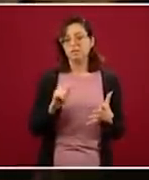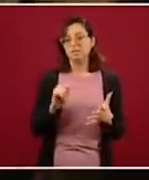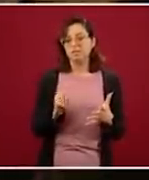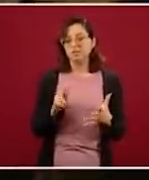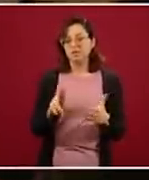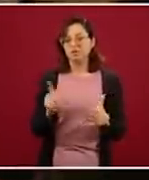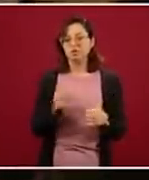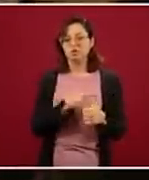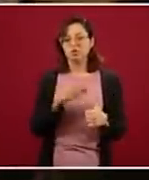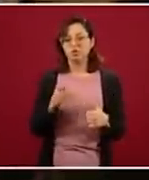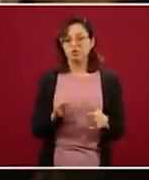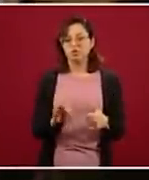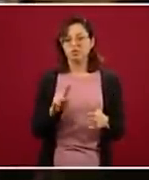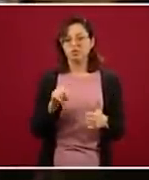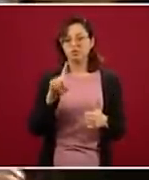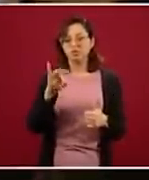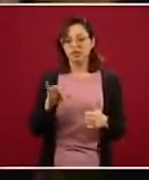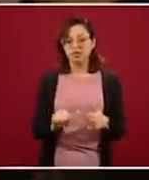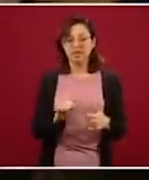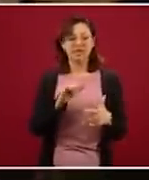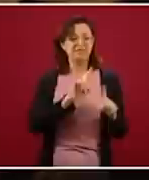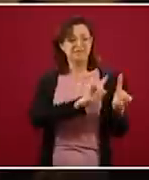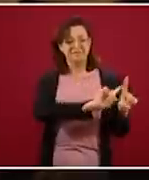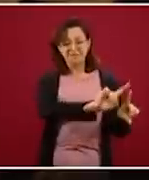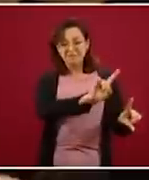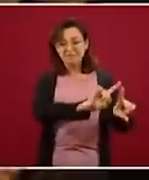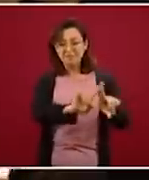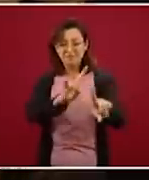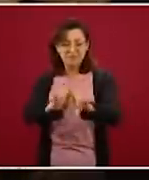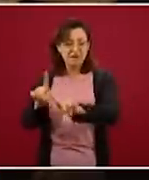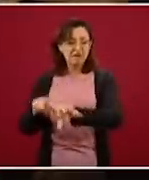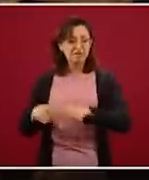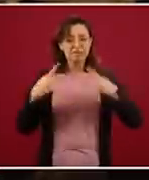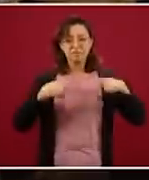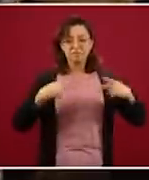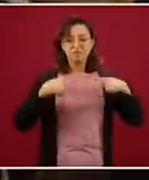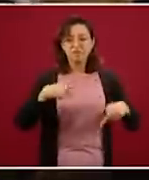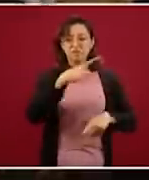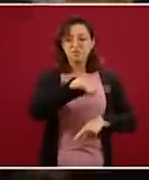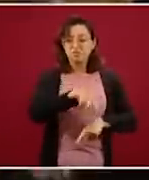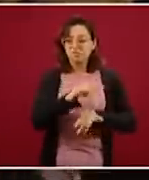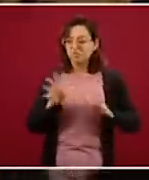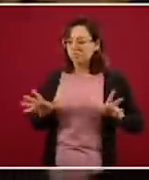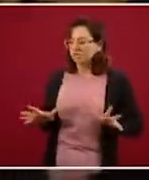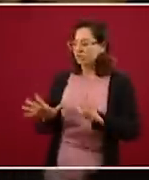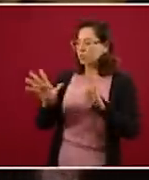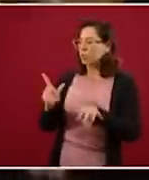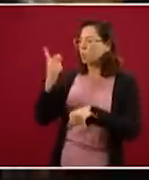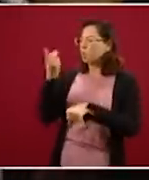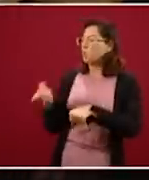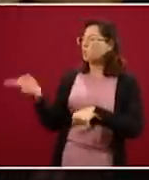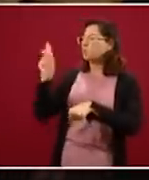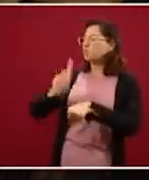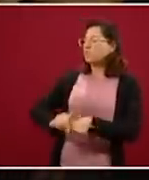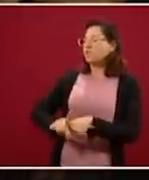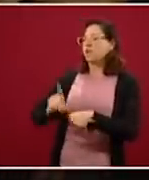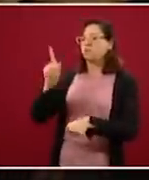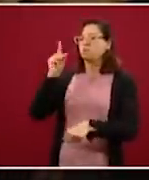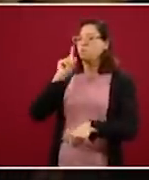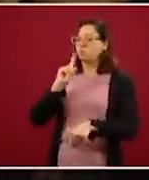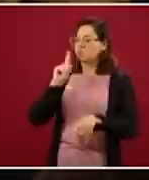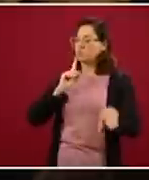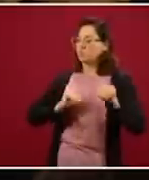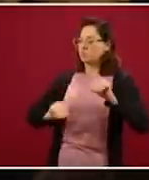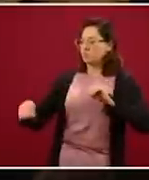Guerrero y otros quienes están muy interesados en impulsar el Día Sin Mujeres el próximo 9 de marzo,